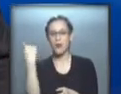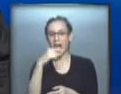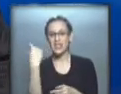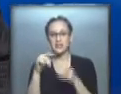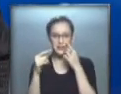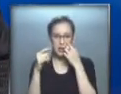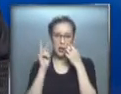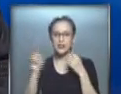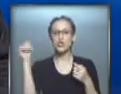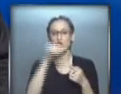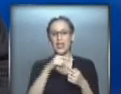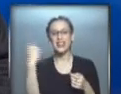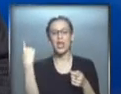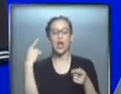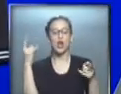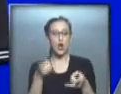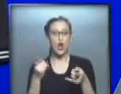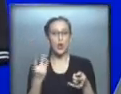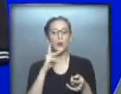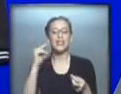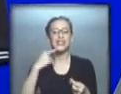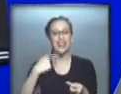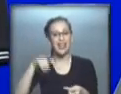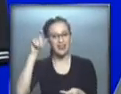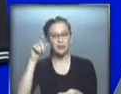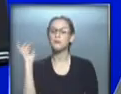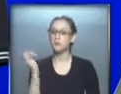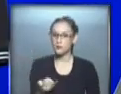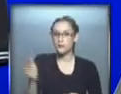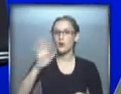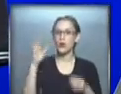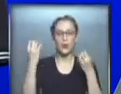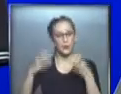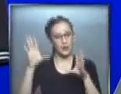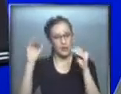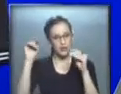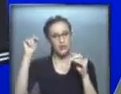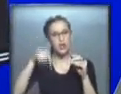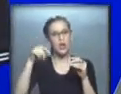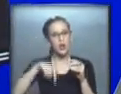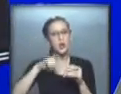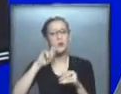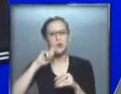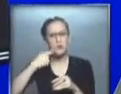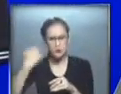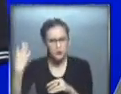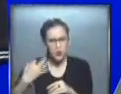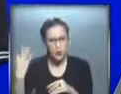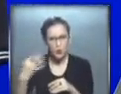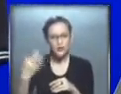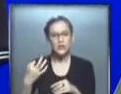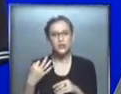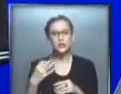vintage que tenemos hoy max buenas noches exactamente pablo buenas noches lo que tenemos es una maravillosa perla para